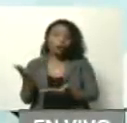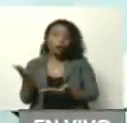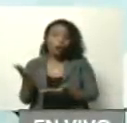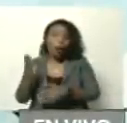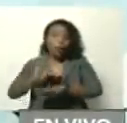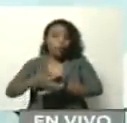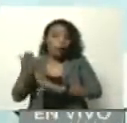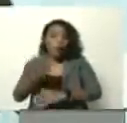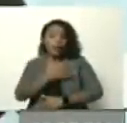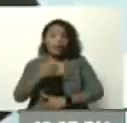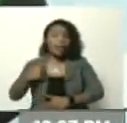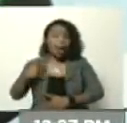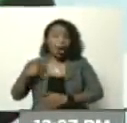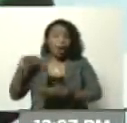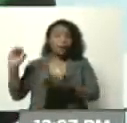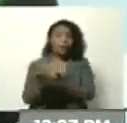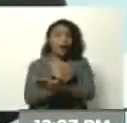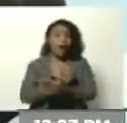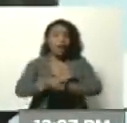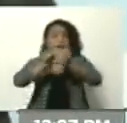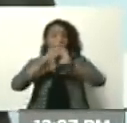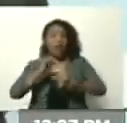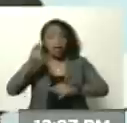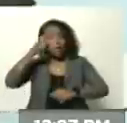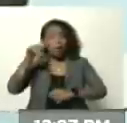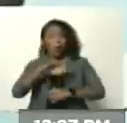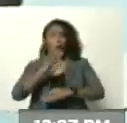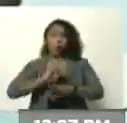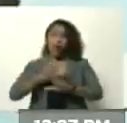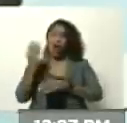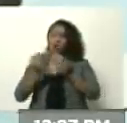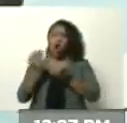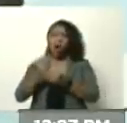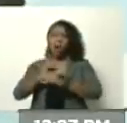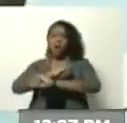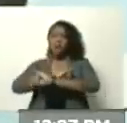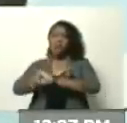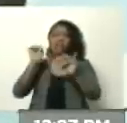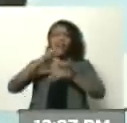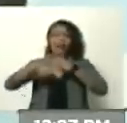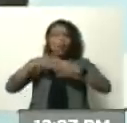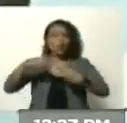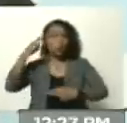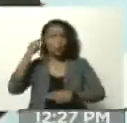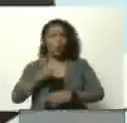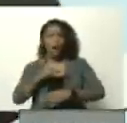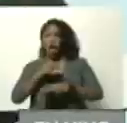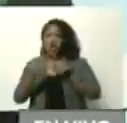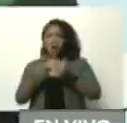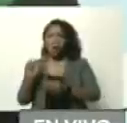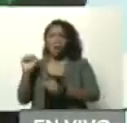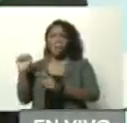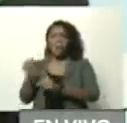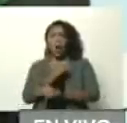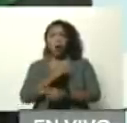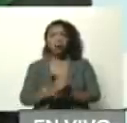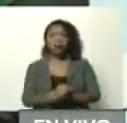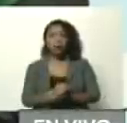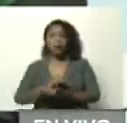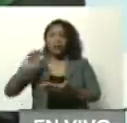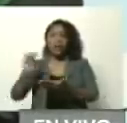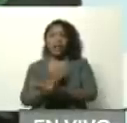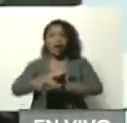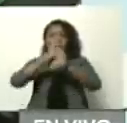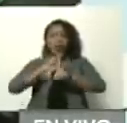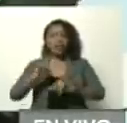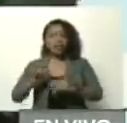porque quisieron quitarle la felicidad nuestro pueblo porque dijeron y como acabamos con la Revolución Bolivariana quitándole la felicidad y